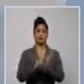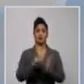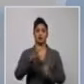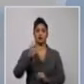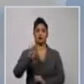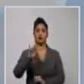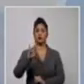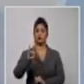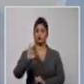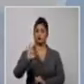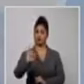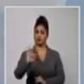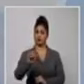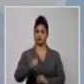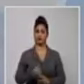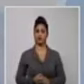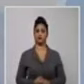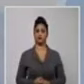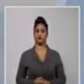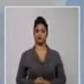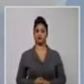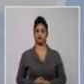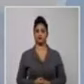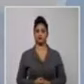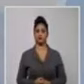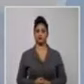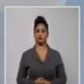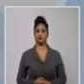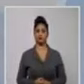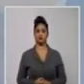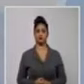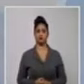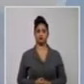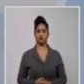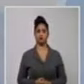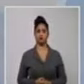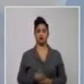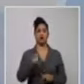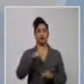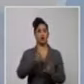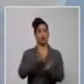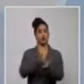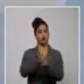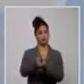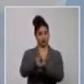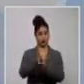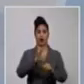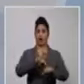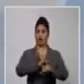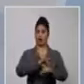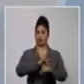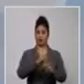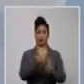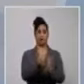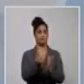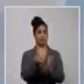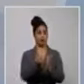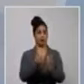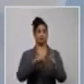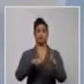3.498 y una cifra de casos activos, casos confirmados con test